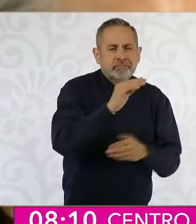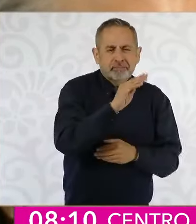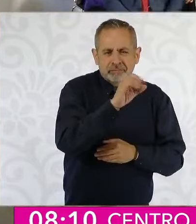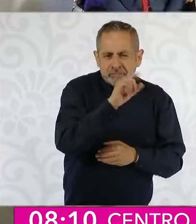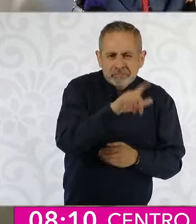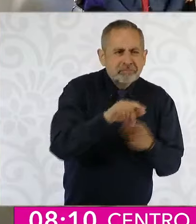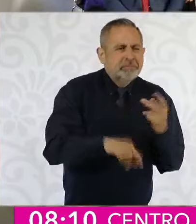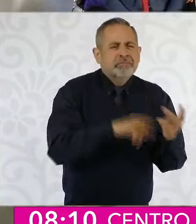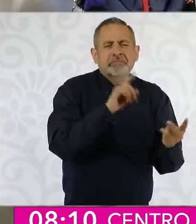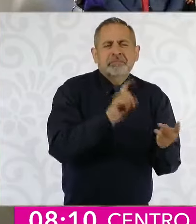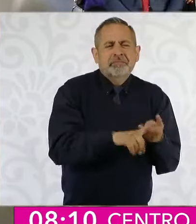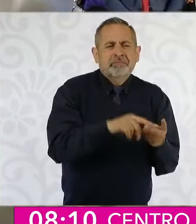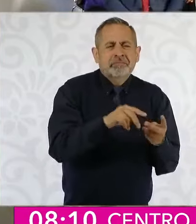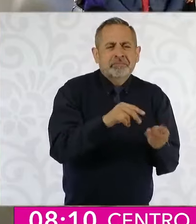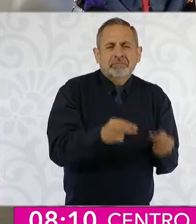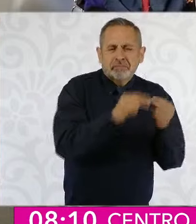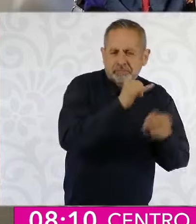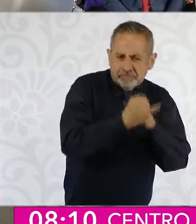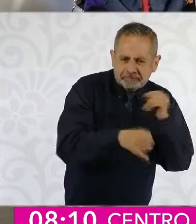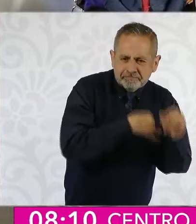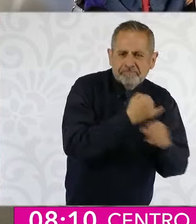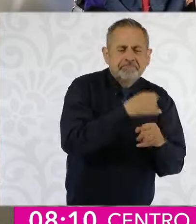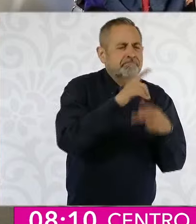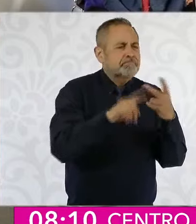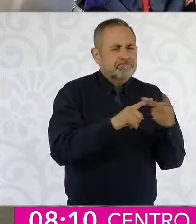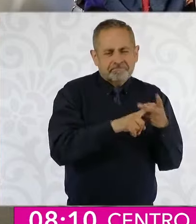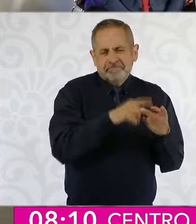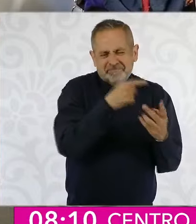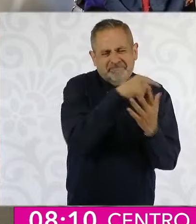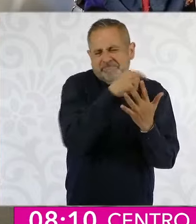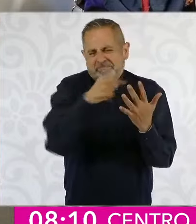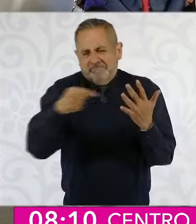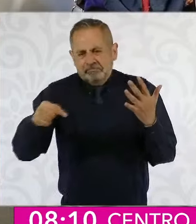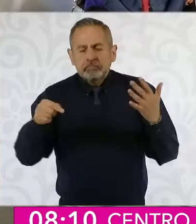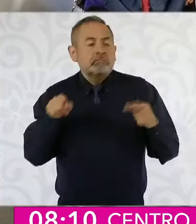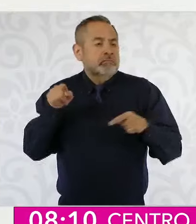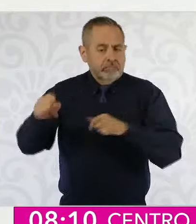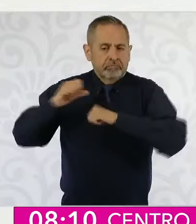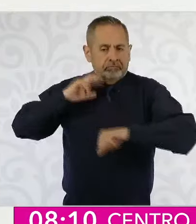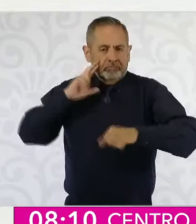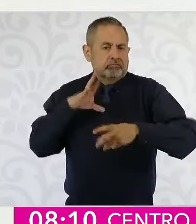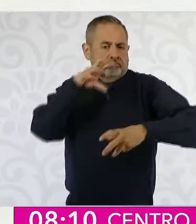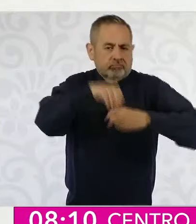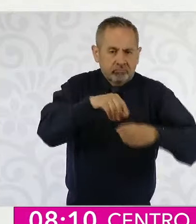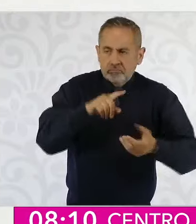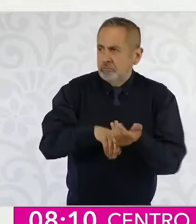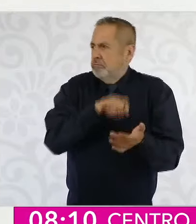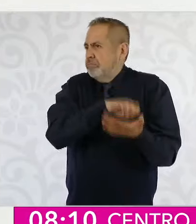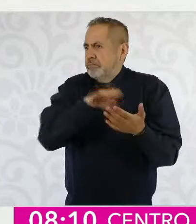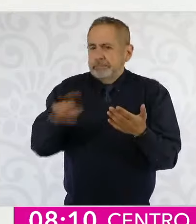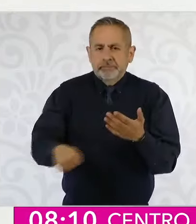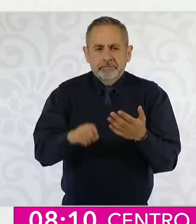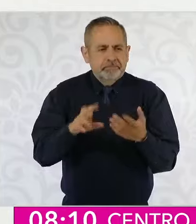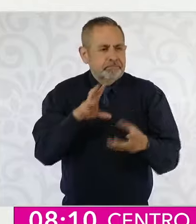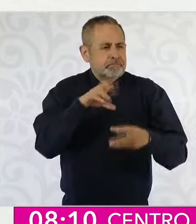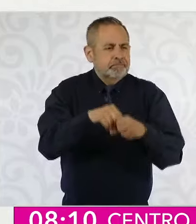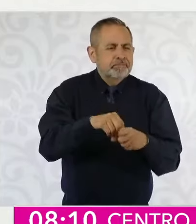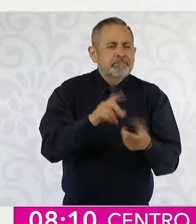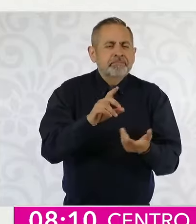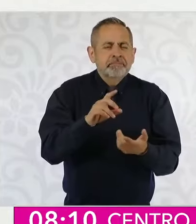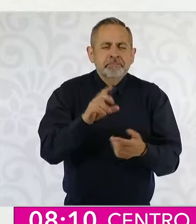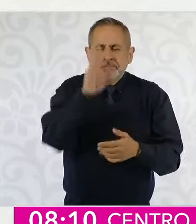arrendadoras, negocios internacionales, y también participa en patronatos, en el Patronato del Instituto Nacional de Ciencias Médicas Salvador